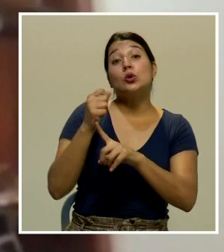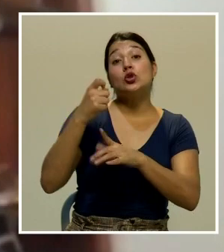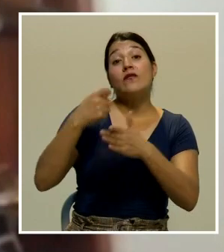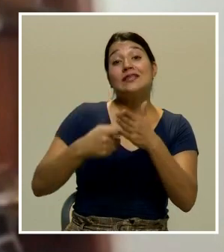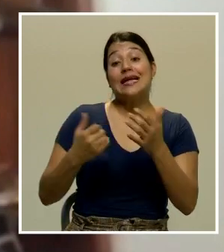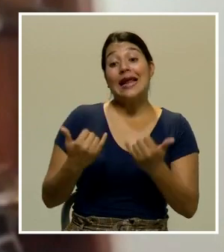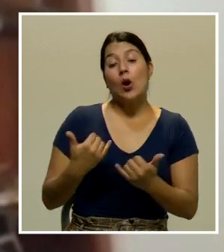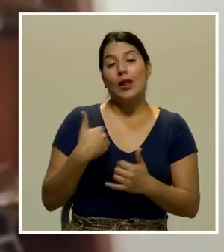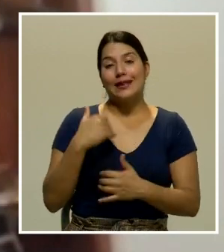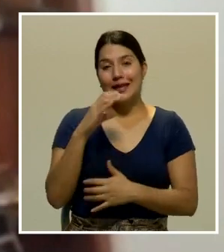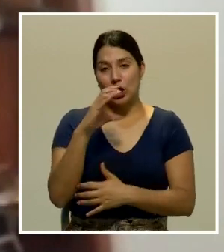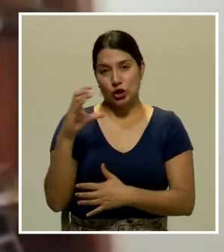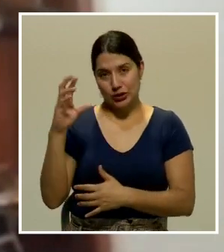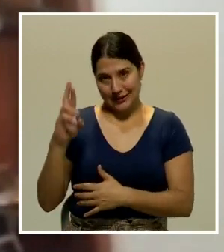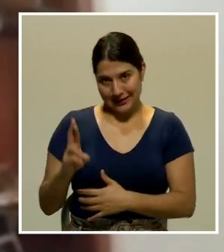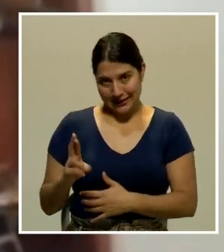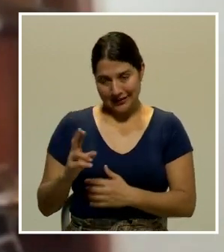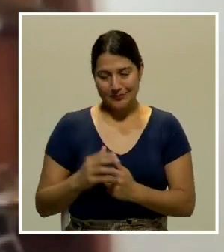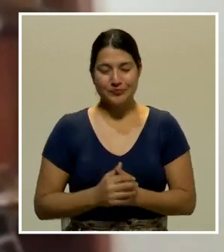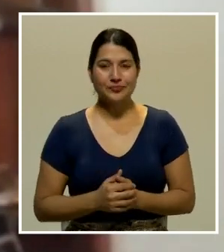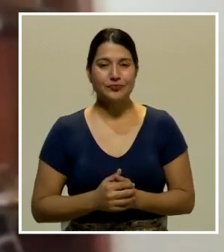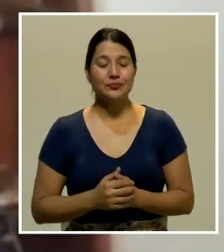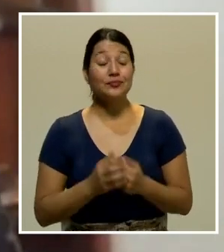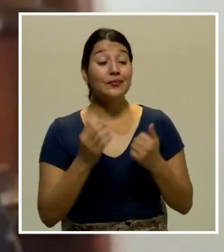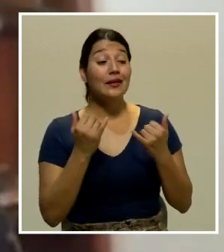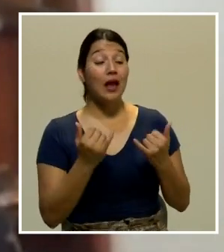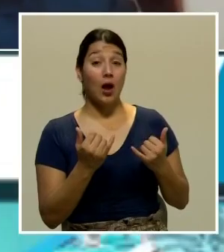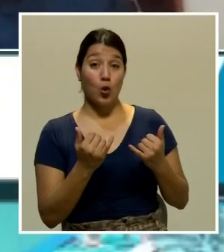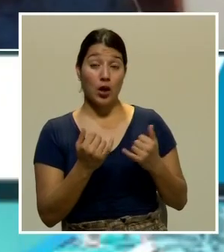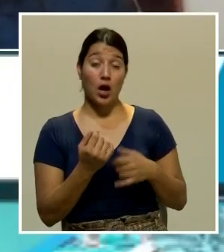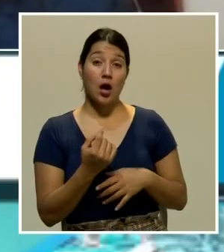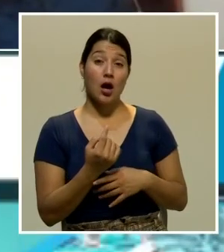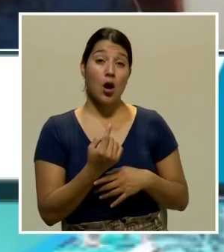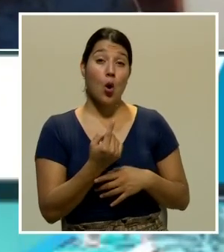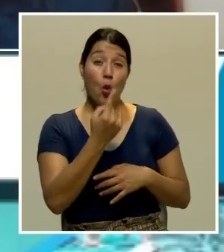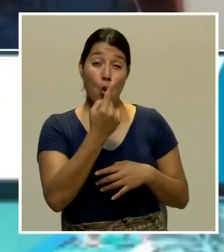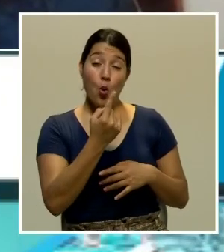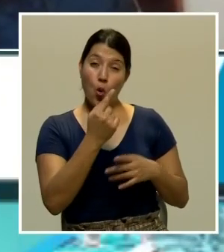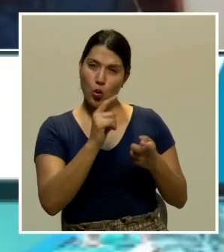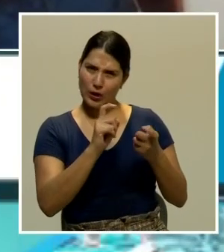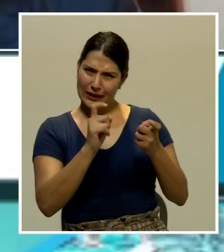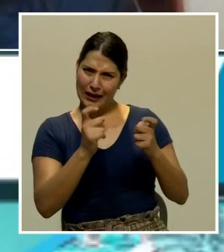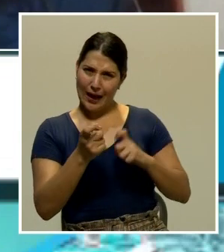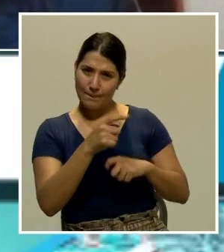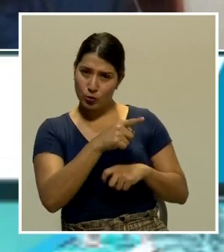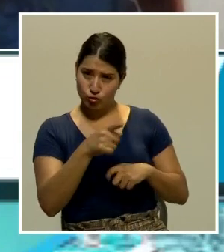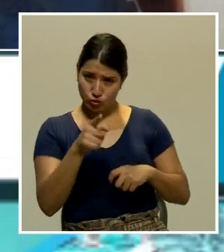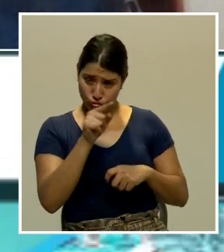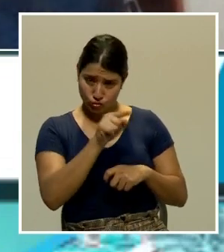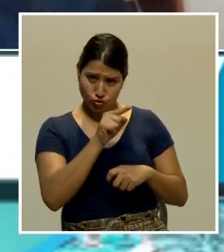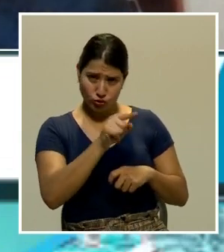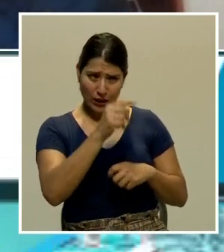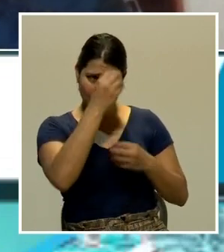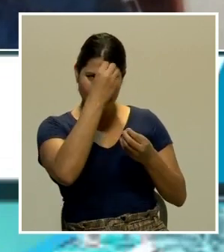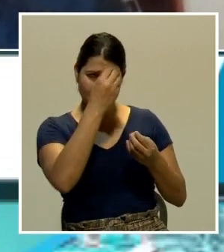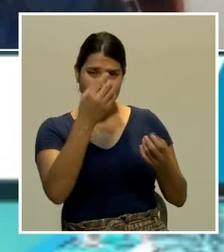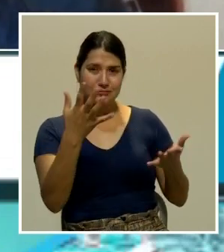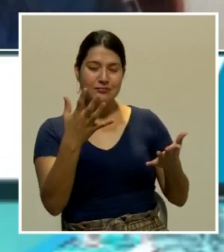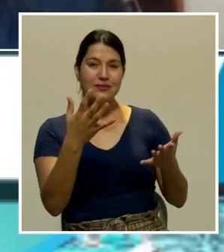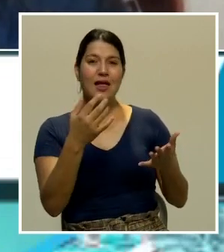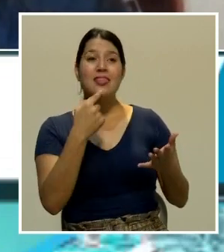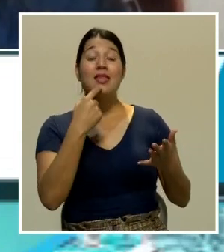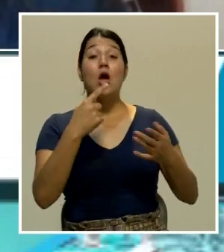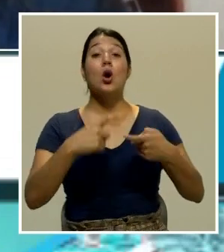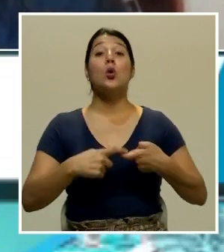costarricense. Don Elian, una de las medidas que usted anunció pocos días después de asumir fue que se congelaban